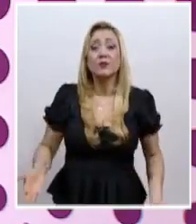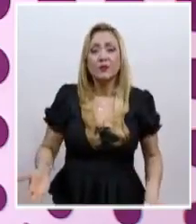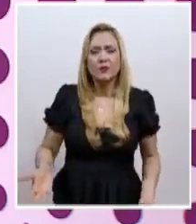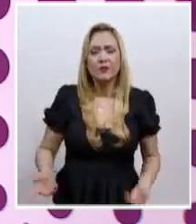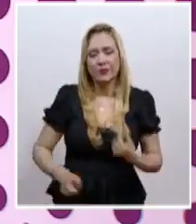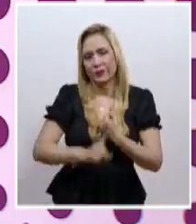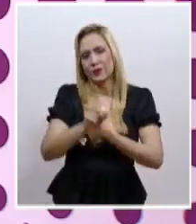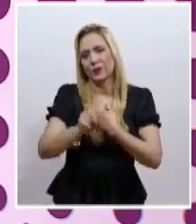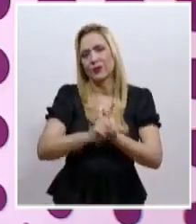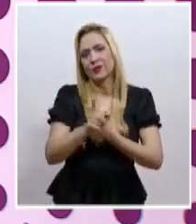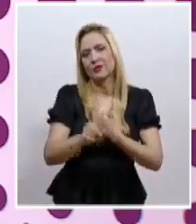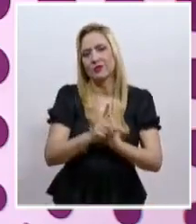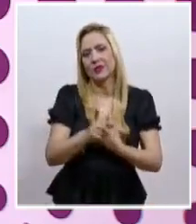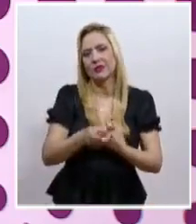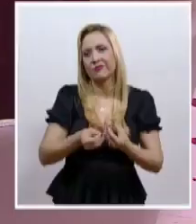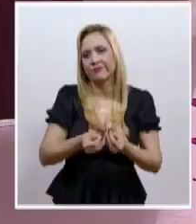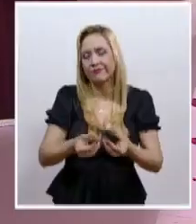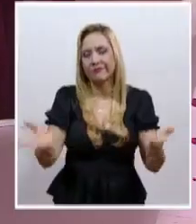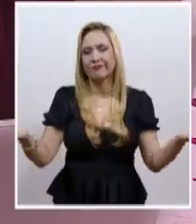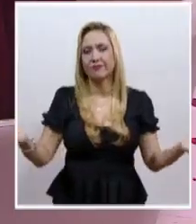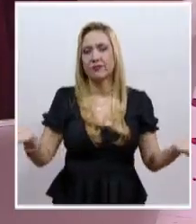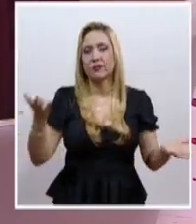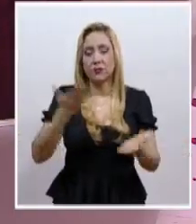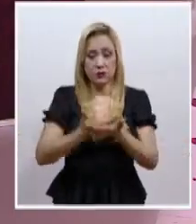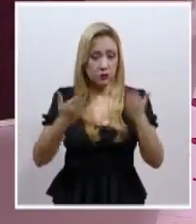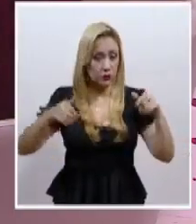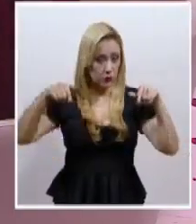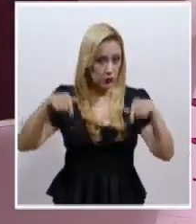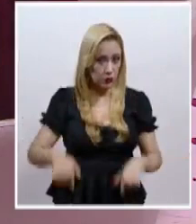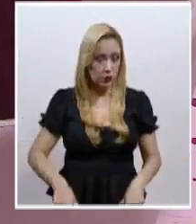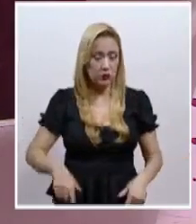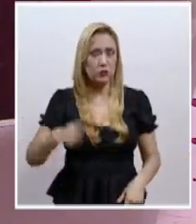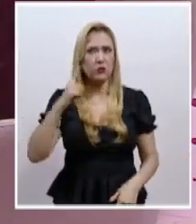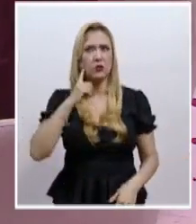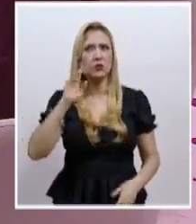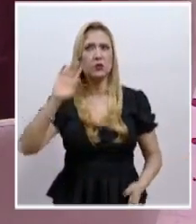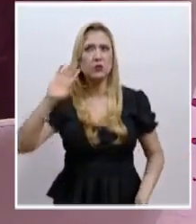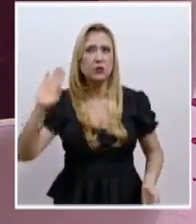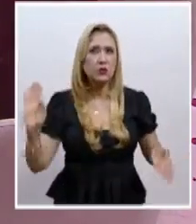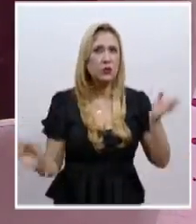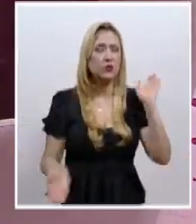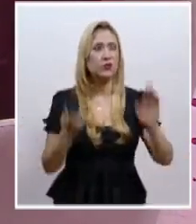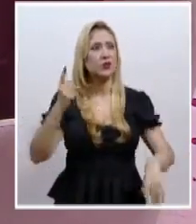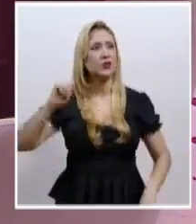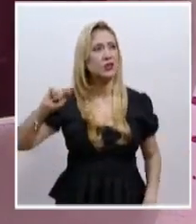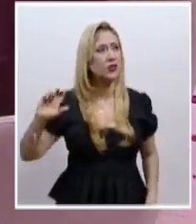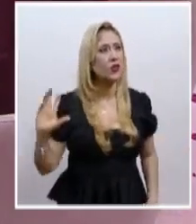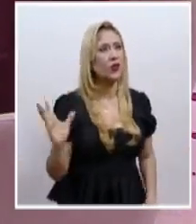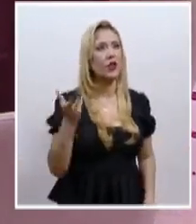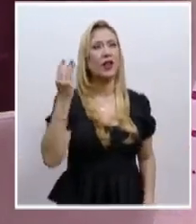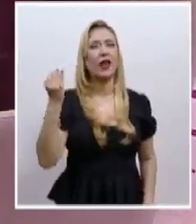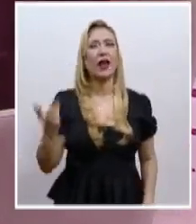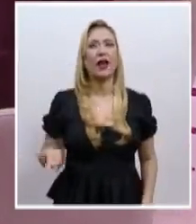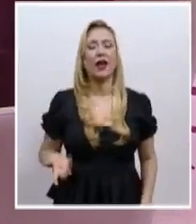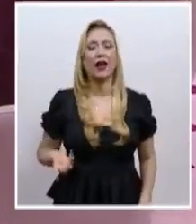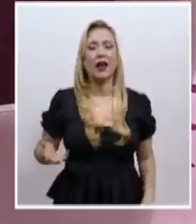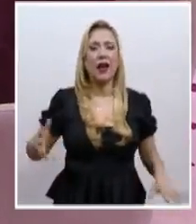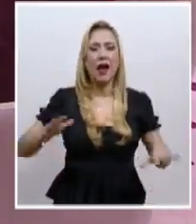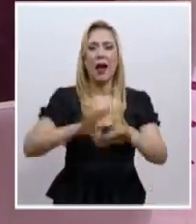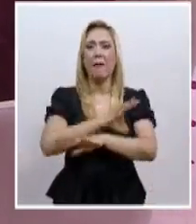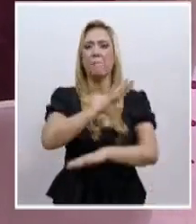de distribución. Ahora, en el mundo actual, por la globalización, por el cambio tecnológico,